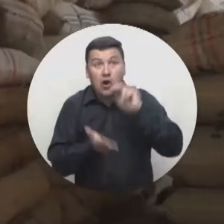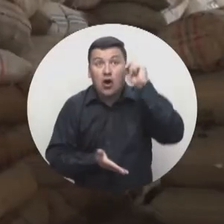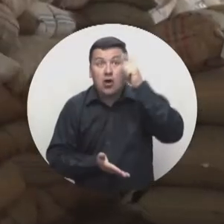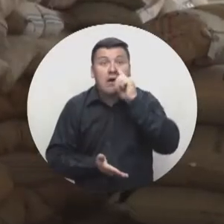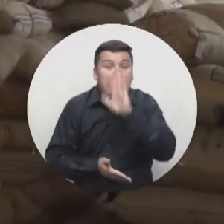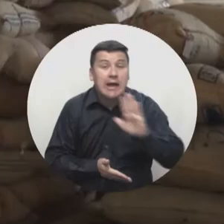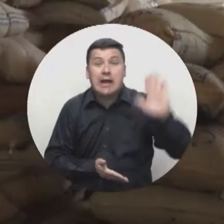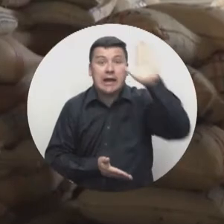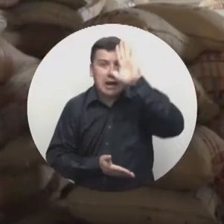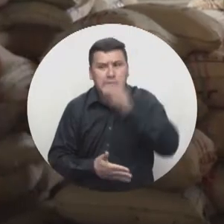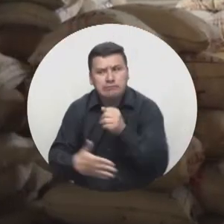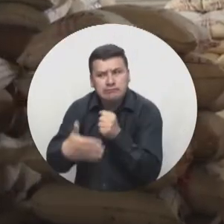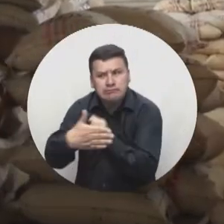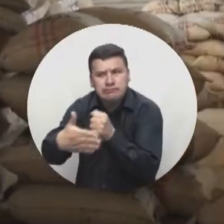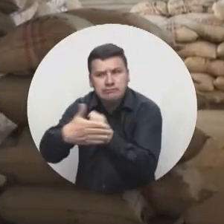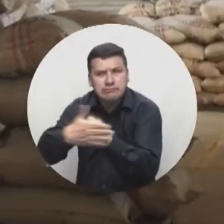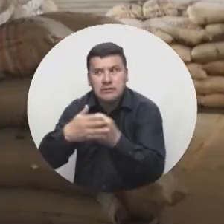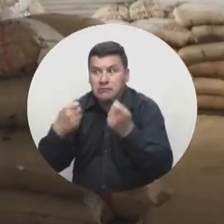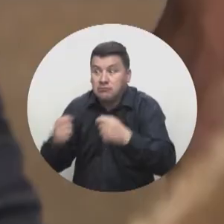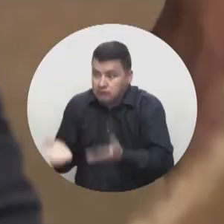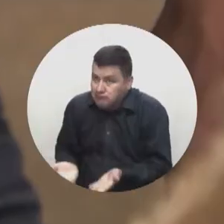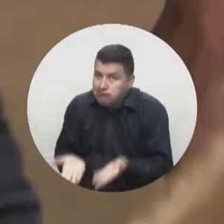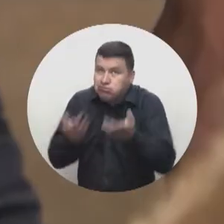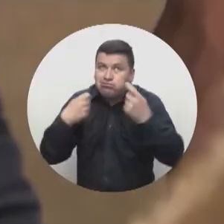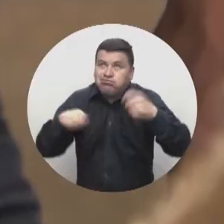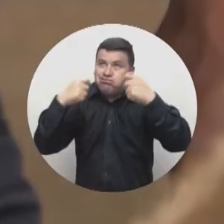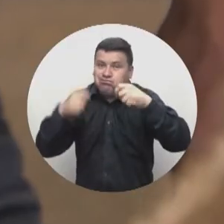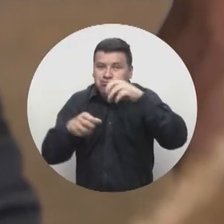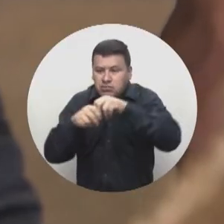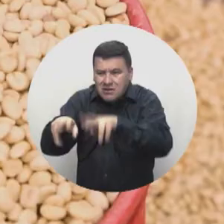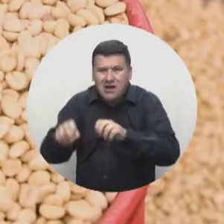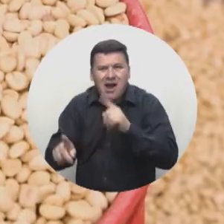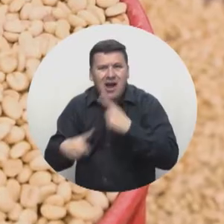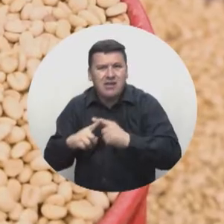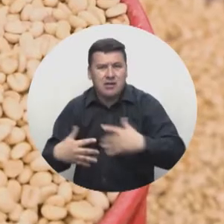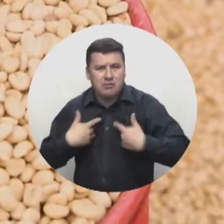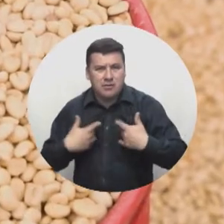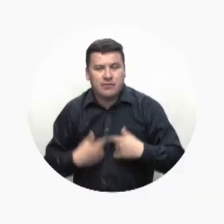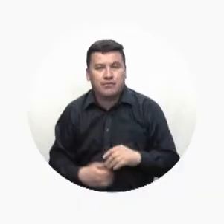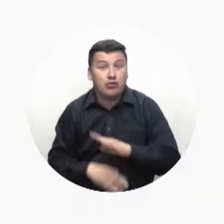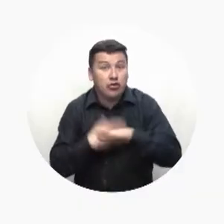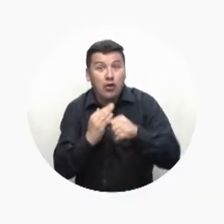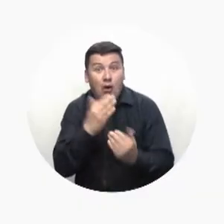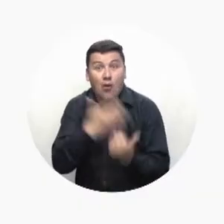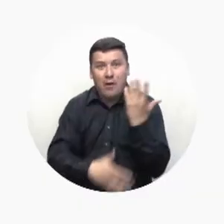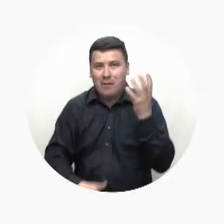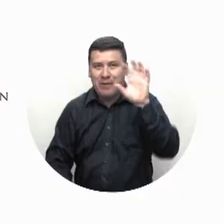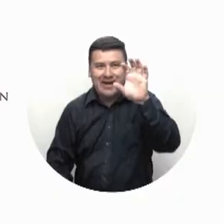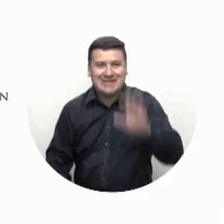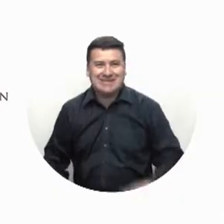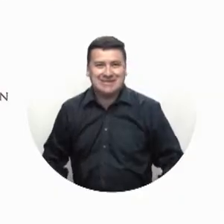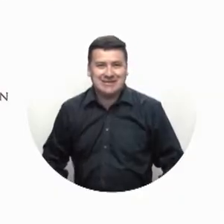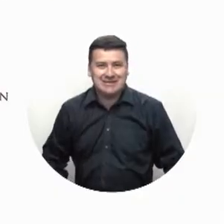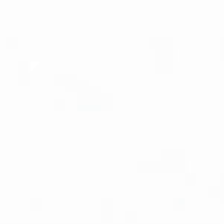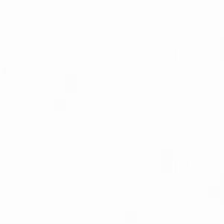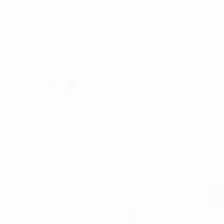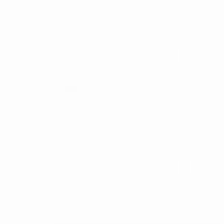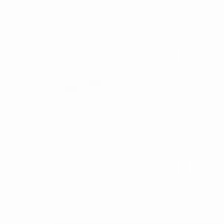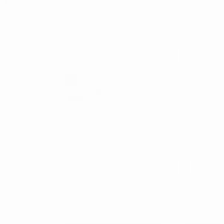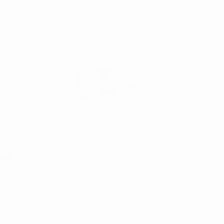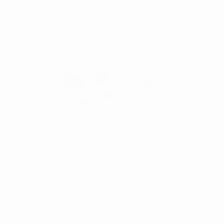Restituyendo Tierras, el Gobierno Nacional ha impulsado la exportación de productos cultivados por víctimas del conflicto. Todos por un nuevo